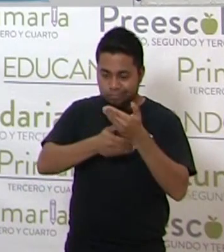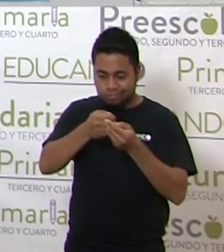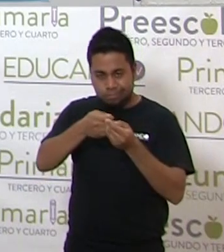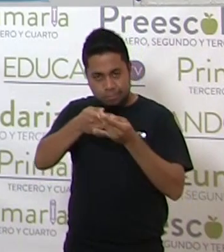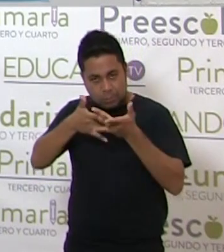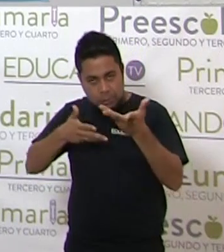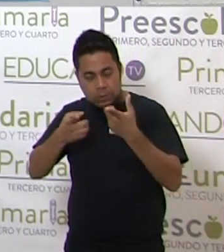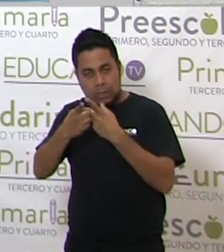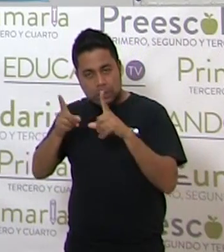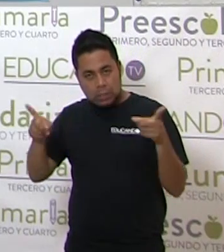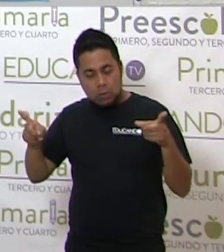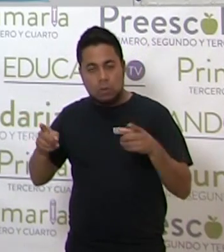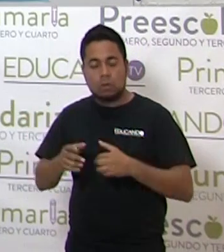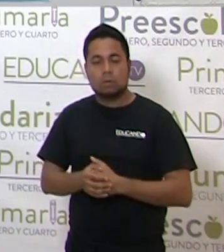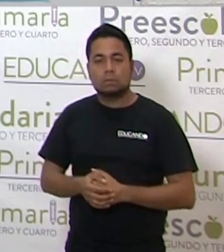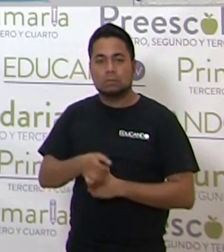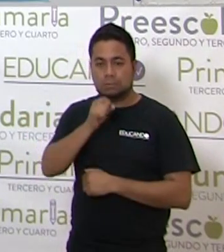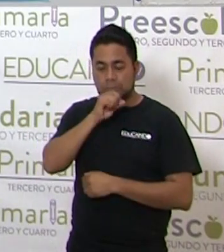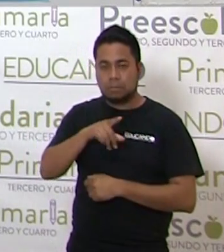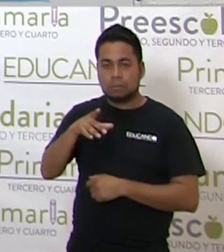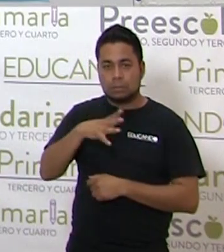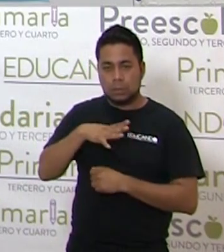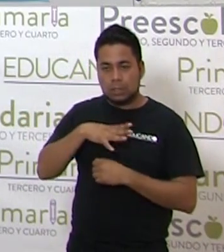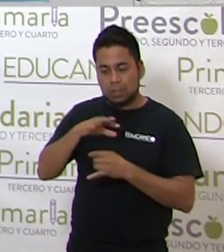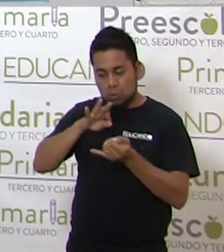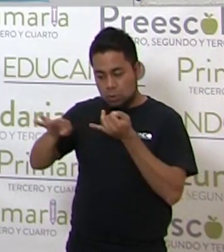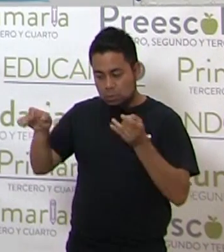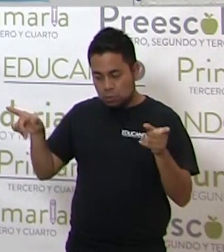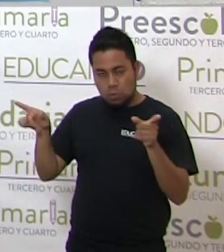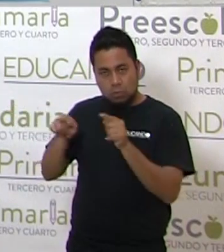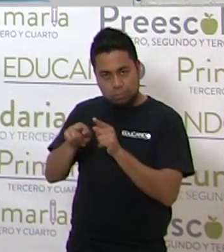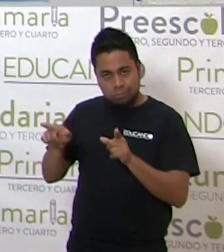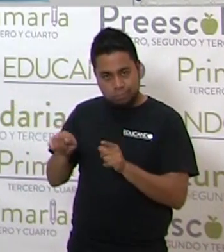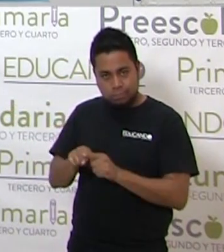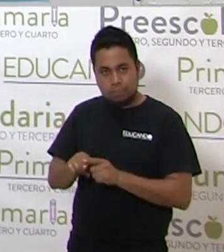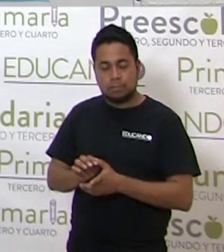y también tiene una conclusión.